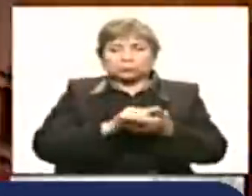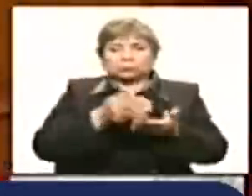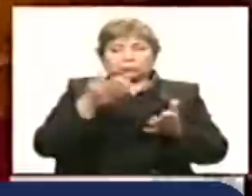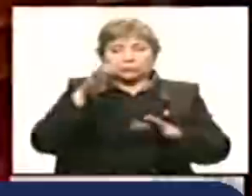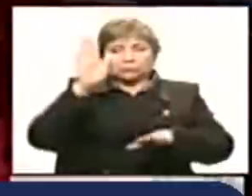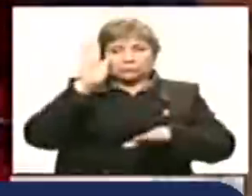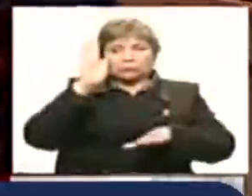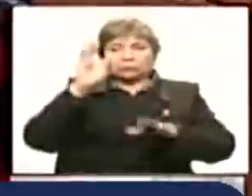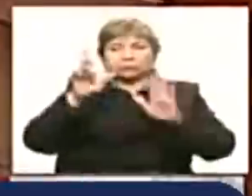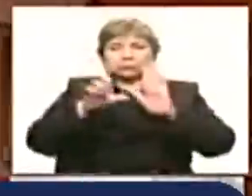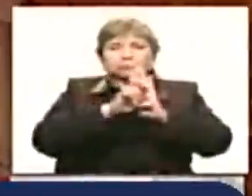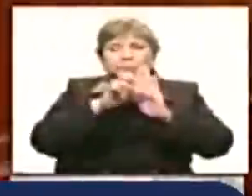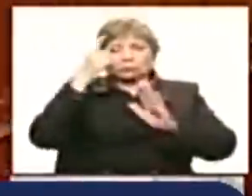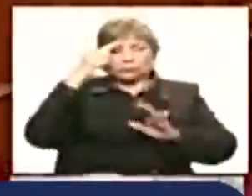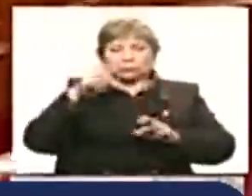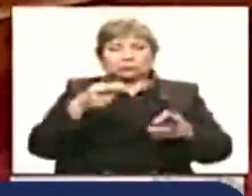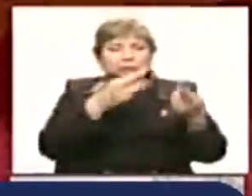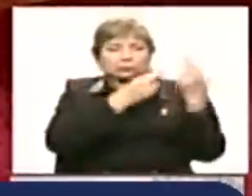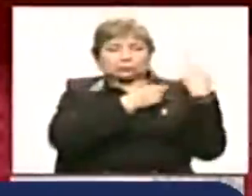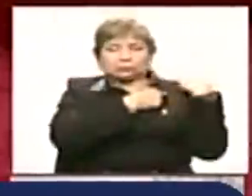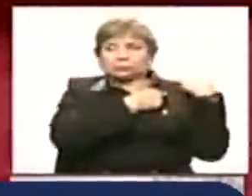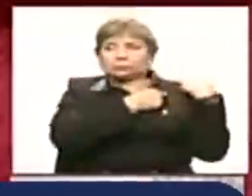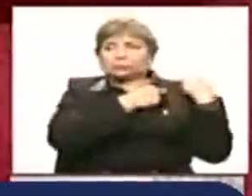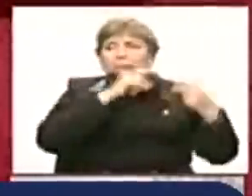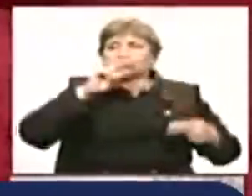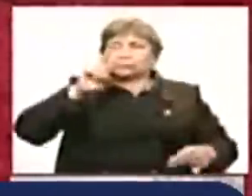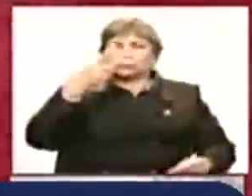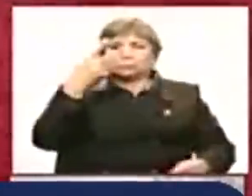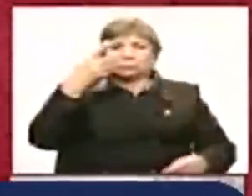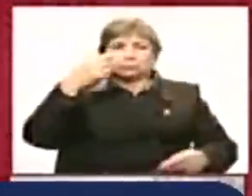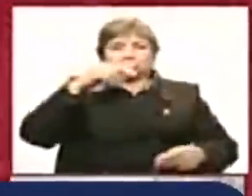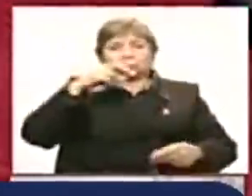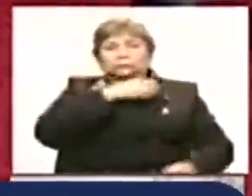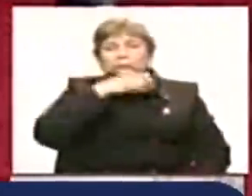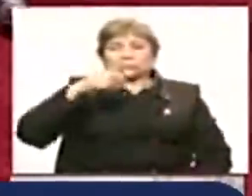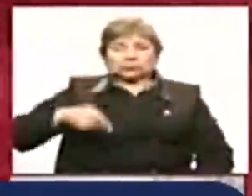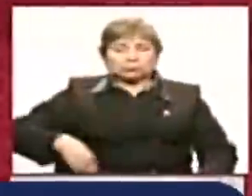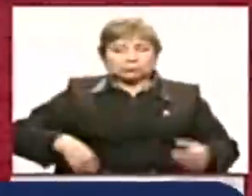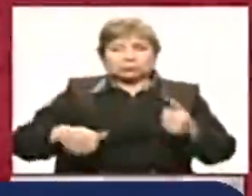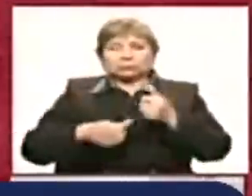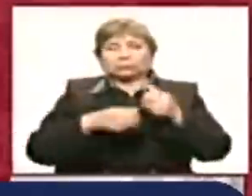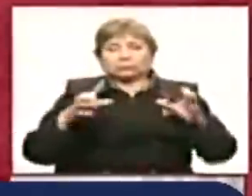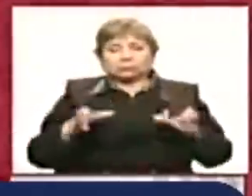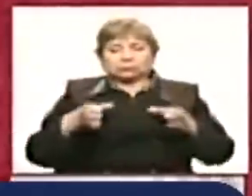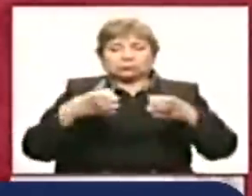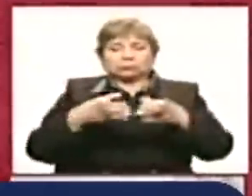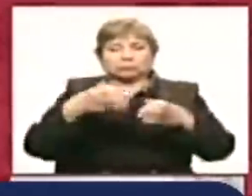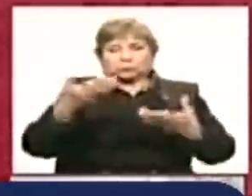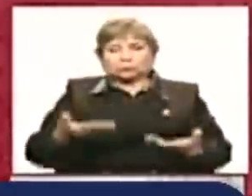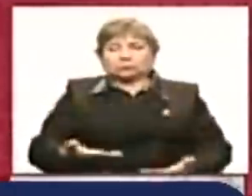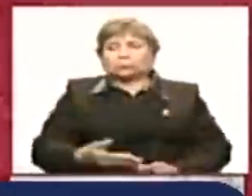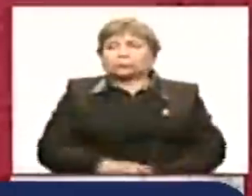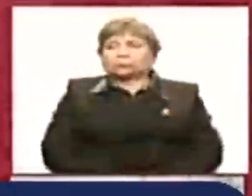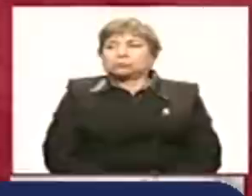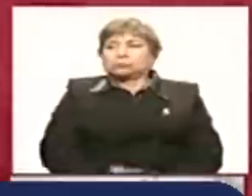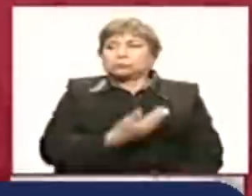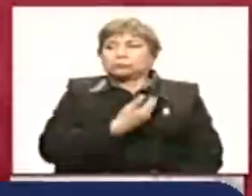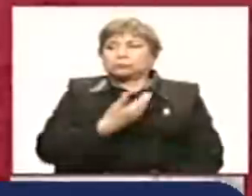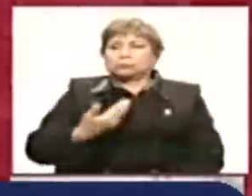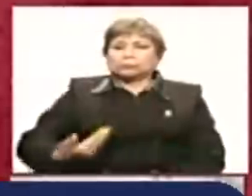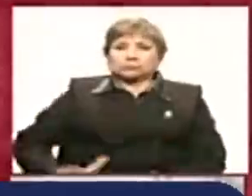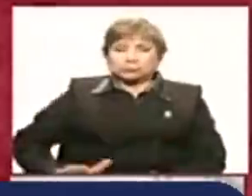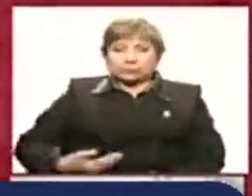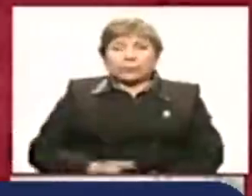quien será el segundo vicepresidente del Congreso. Se dirige él hacia justamente la ubicación de la mesa directiva. Saluda a